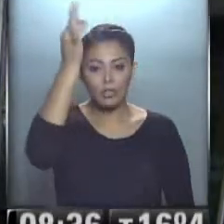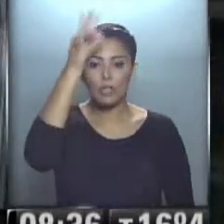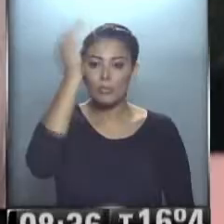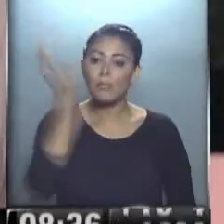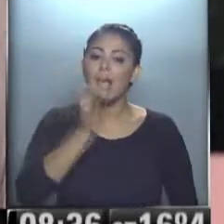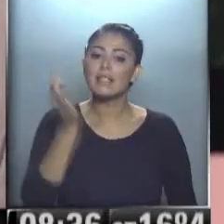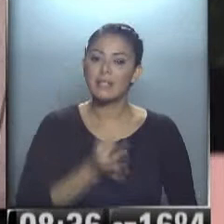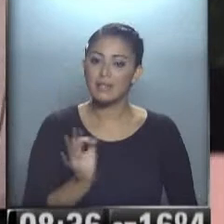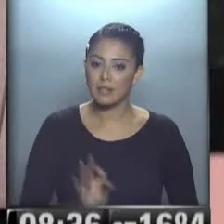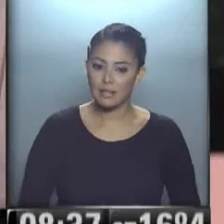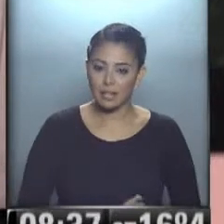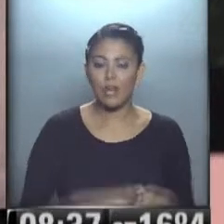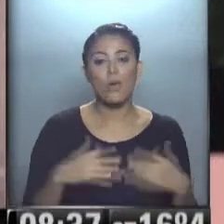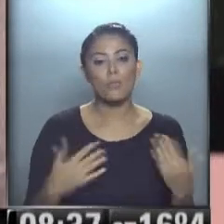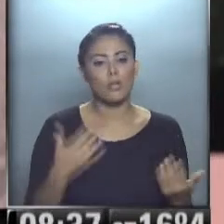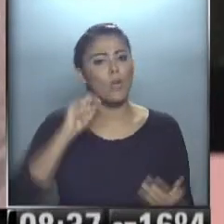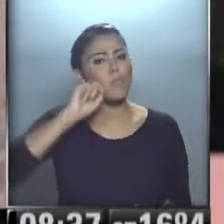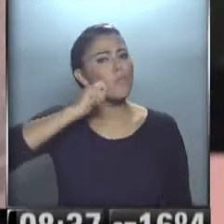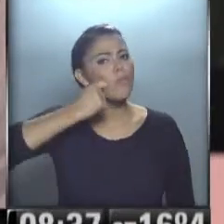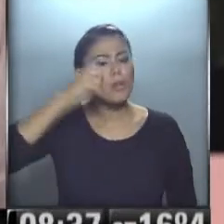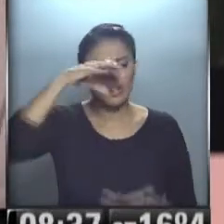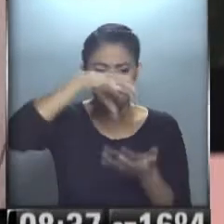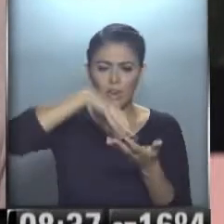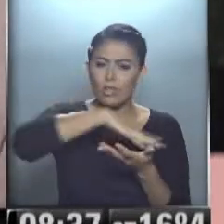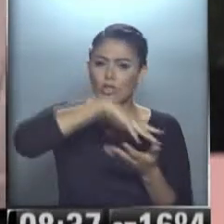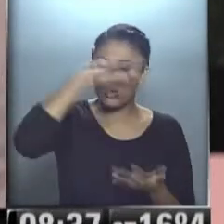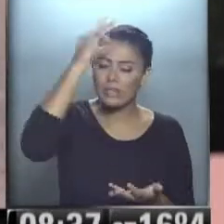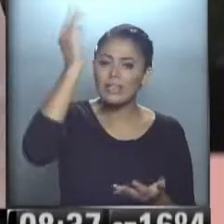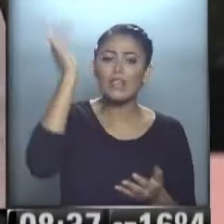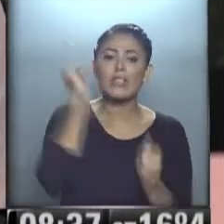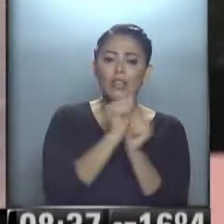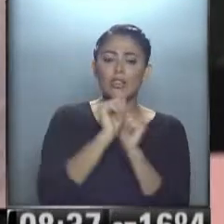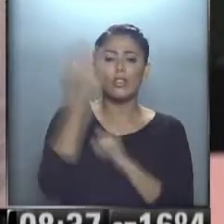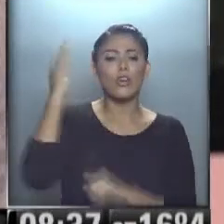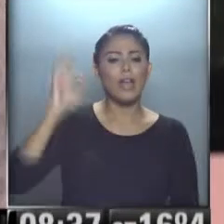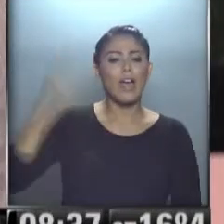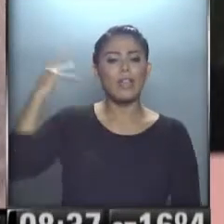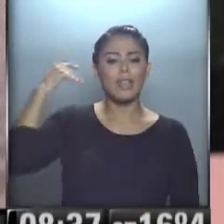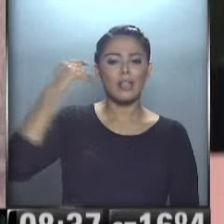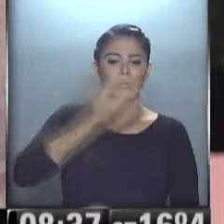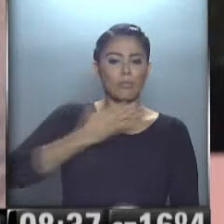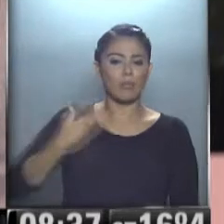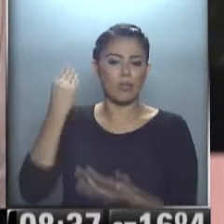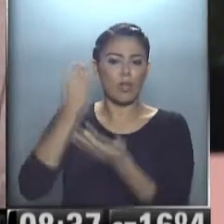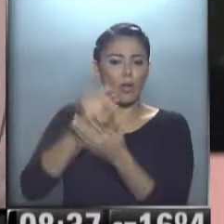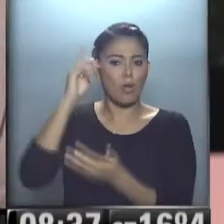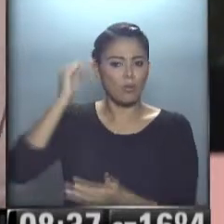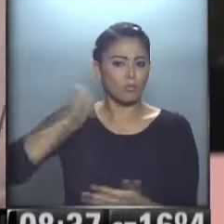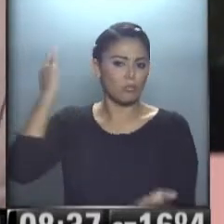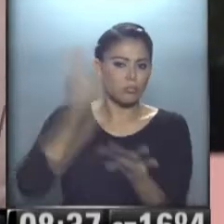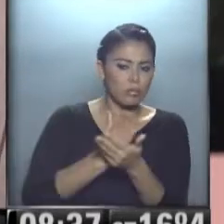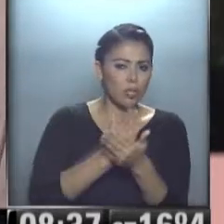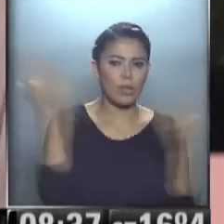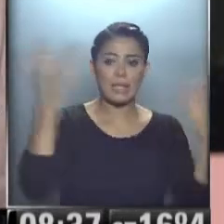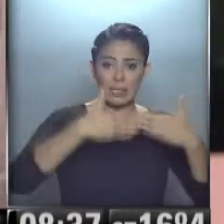muy particular, además de por ser muy bonito teatro, por tener una historia, haber sido cerrado en la época de la dictadura cívico-militar, reabierto hace